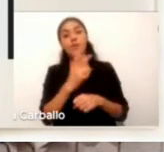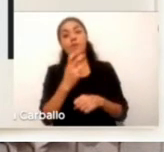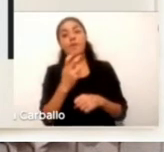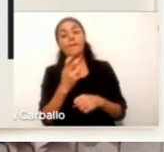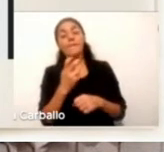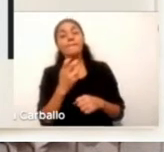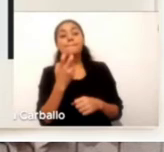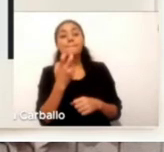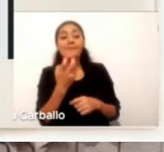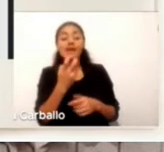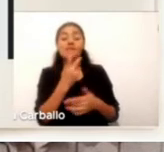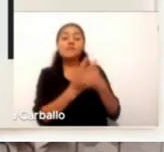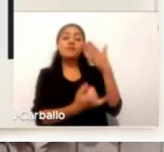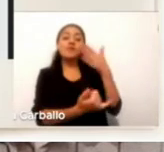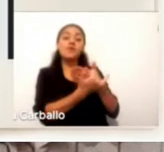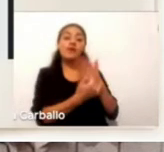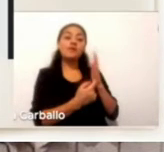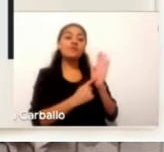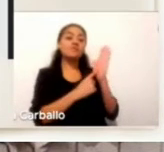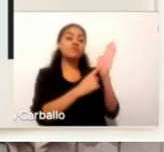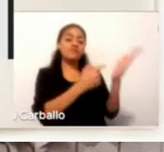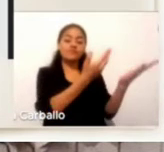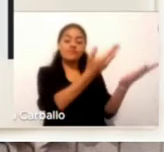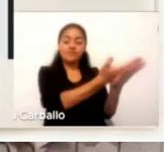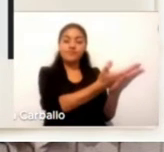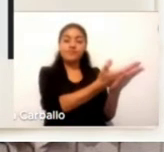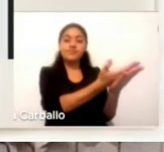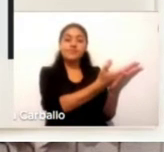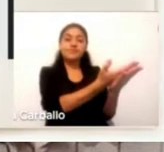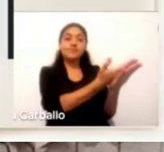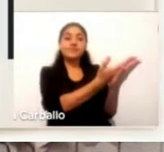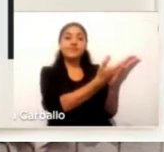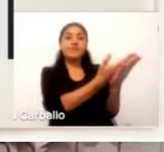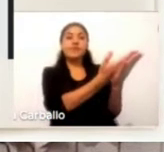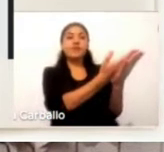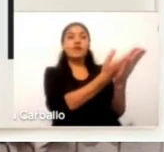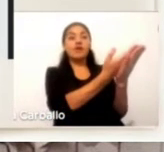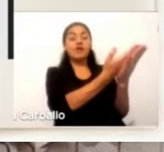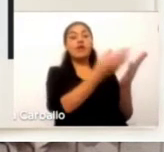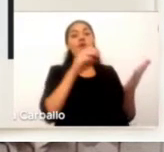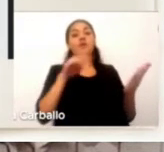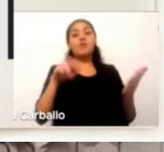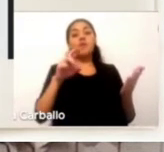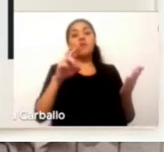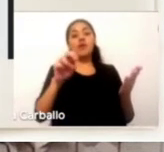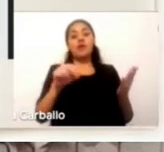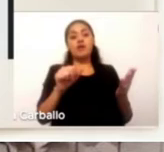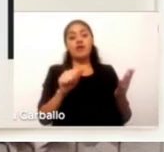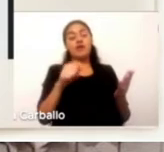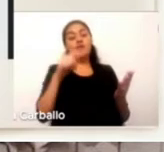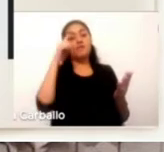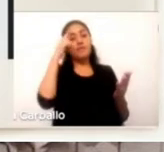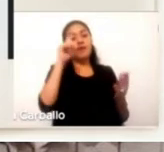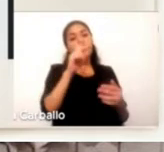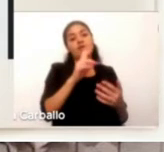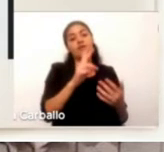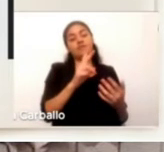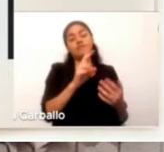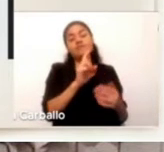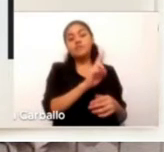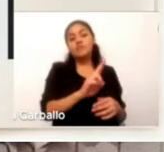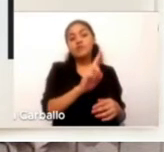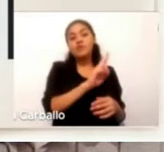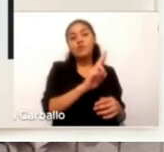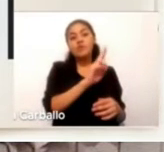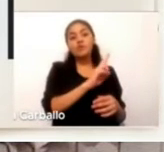se propone considerar que las expresiones efectuadas por Morena respecto al supuesto uso de recursos de procedencia ilícita en la